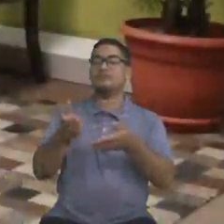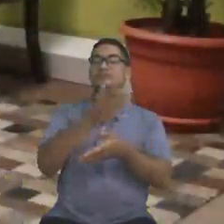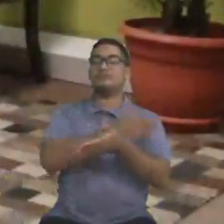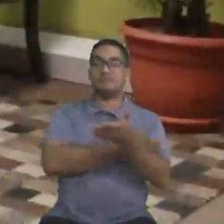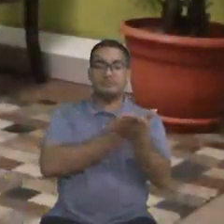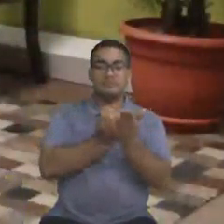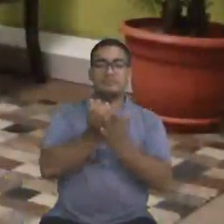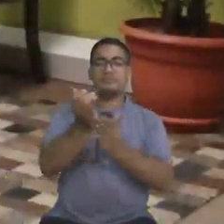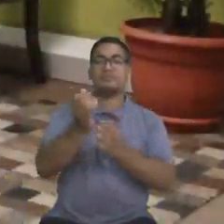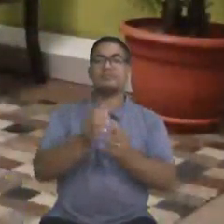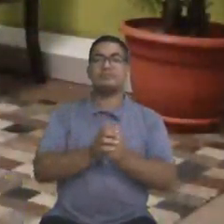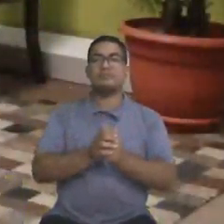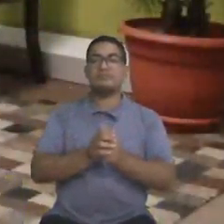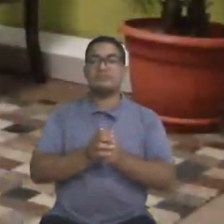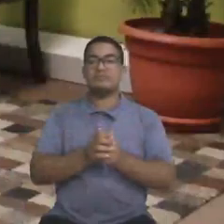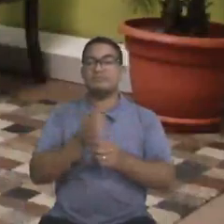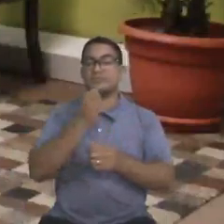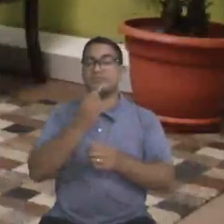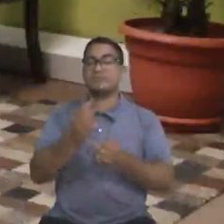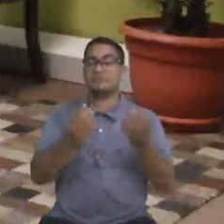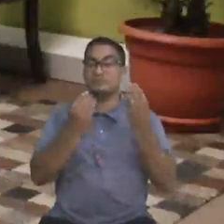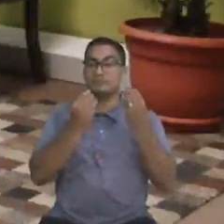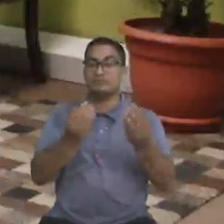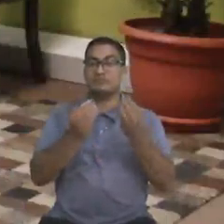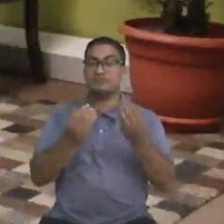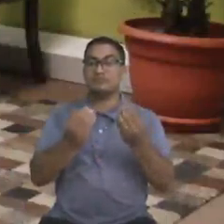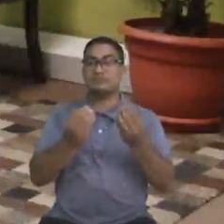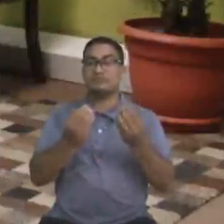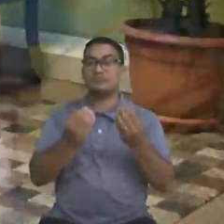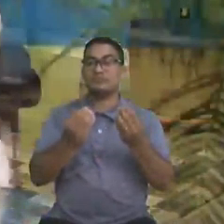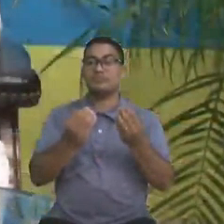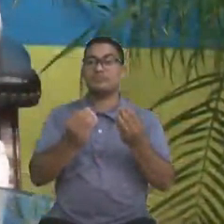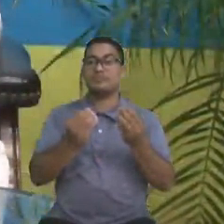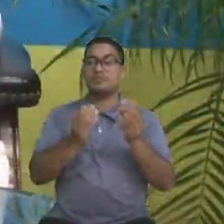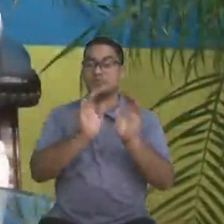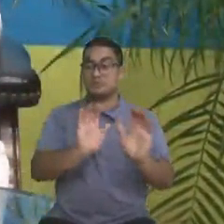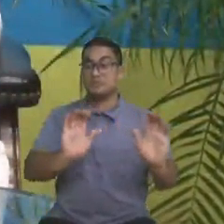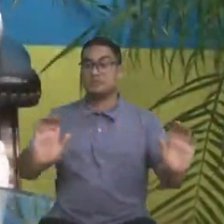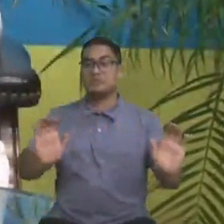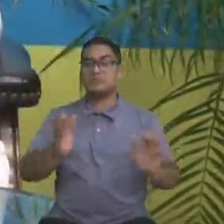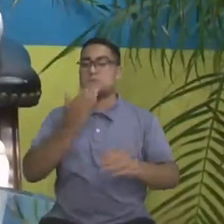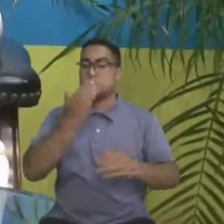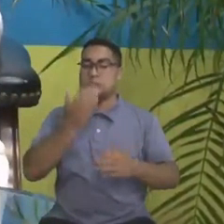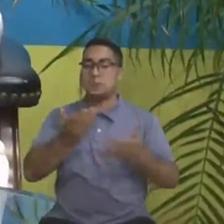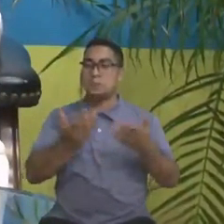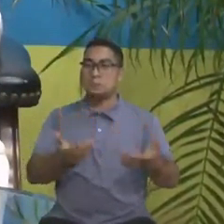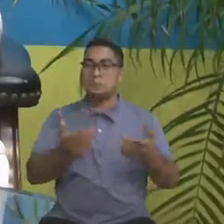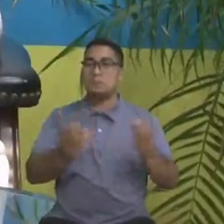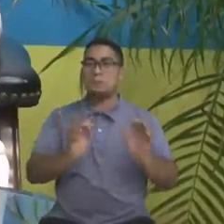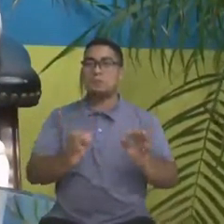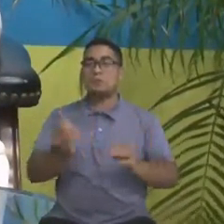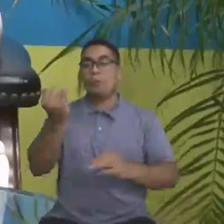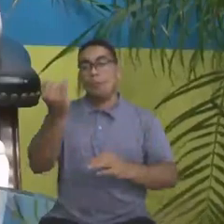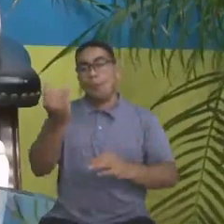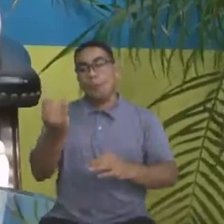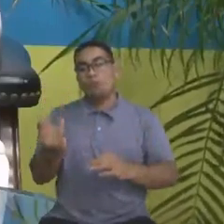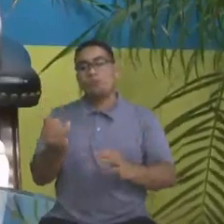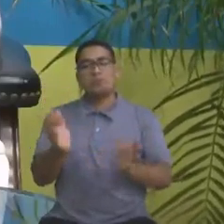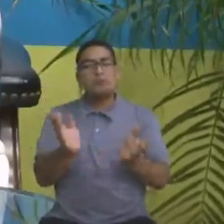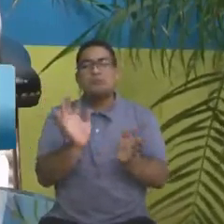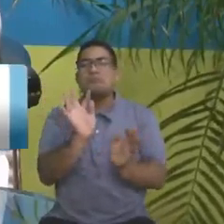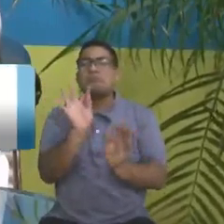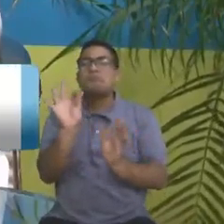¿verdad? ¿Cuántos barrios son? 39 barrios. 39 barrios del distrito número 4. ¿Cuál es el principal hallazgo que